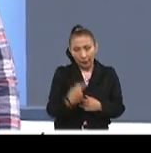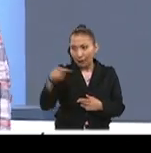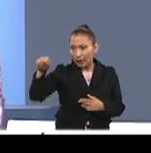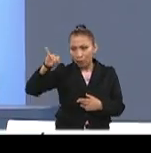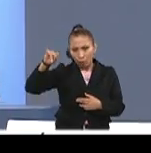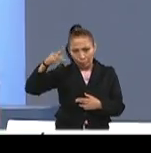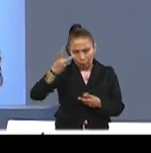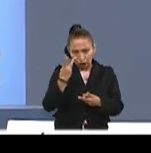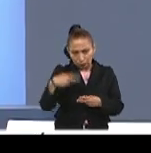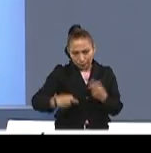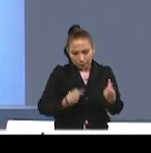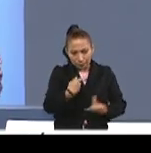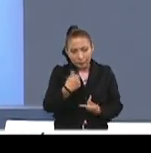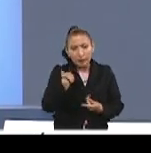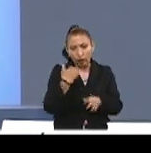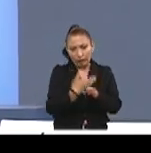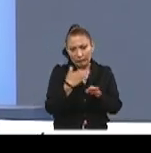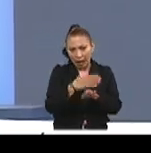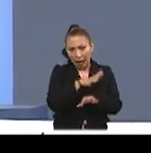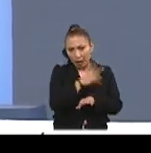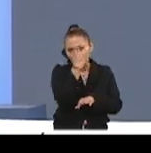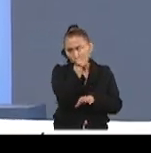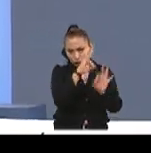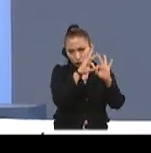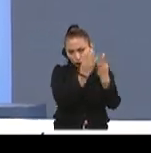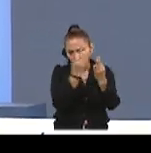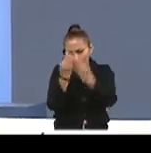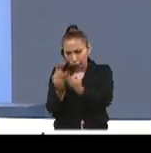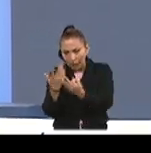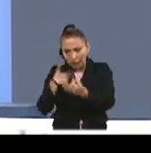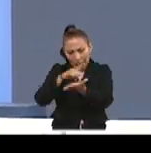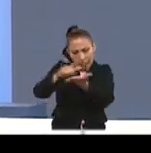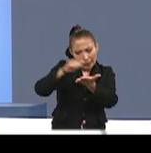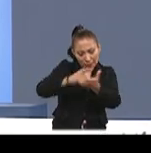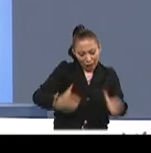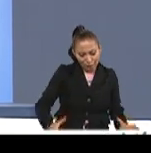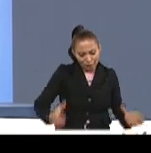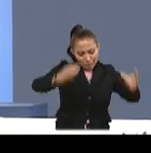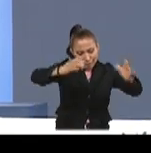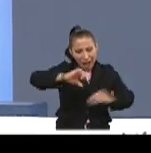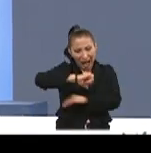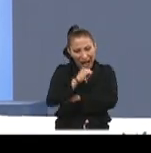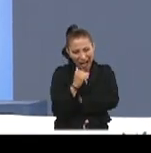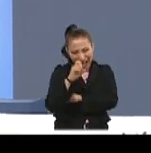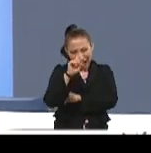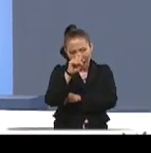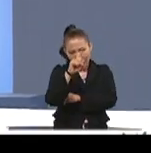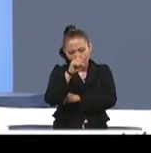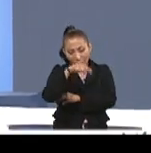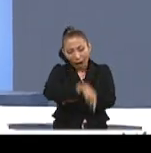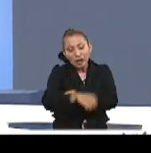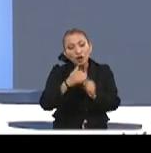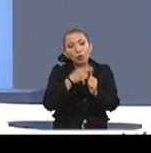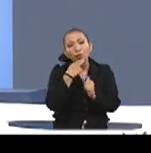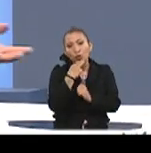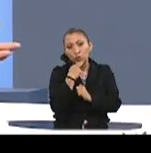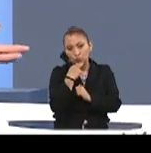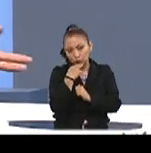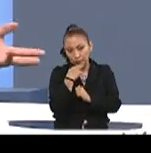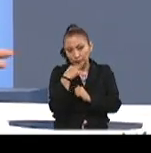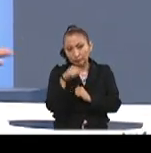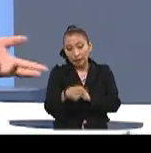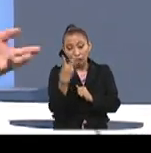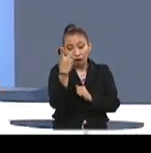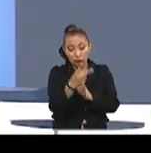de Juan, les comento, actualmente existen dos maneras de realizar la limpieza de estos depósitos, es la manera tradicional y mediante buzo. Bueno,